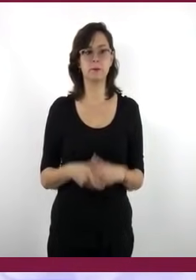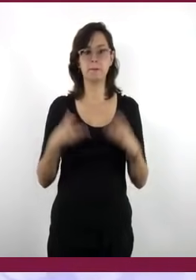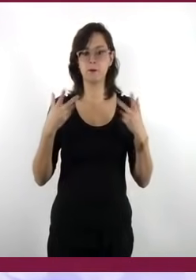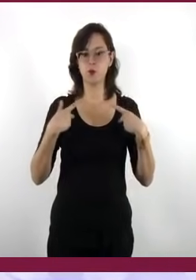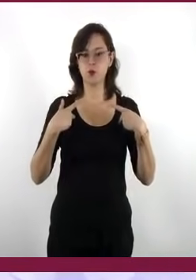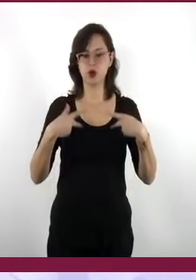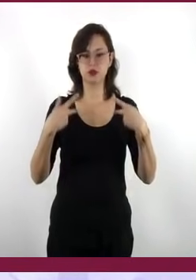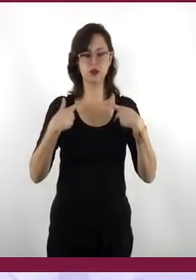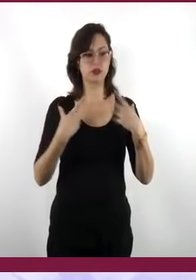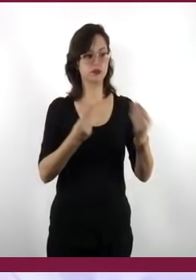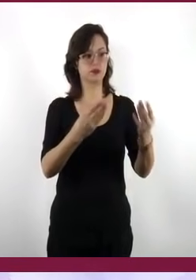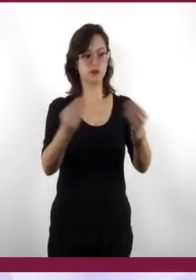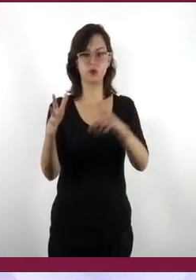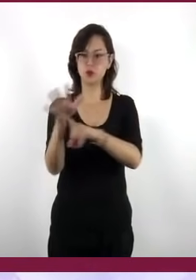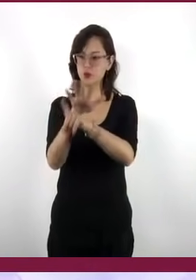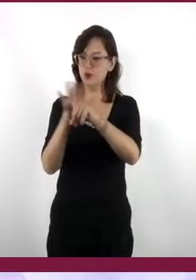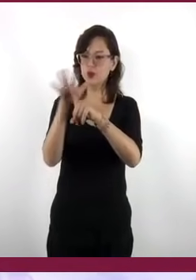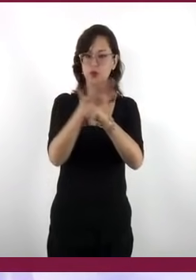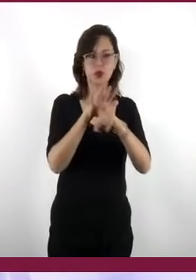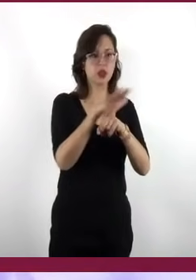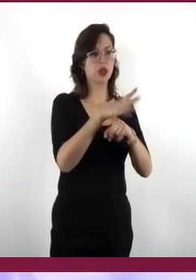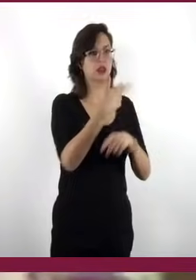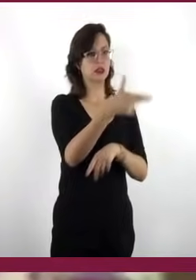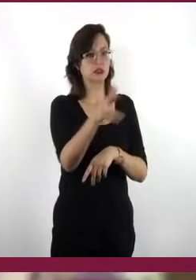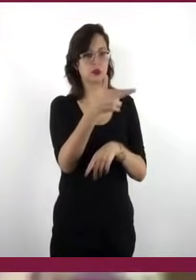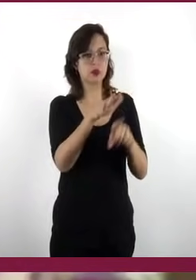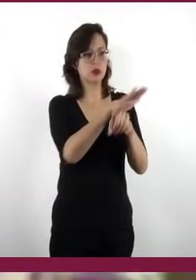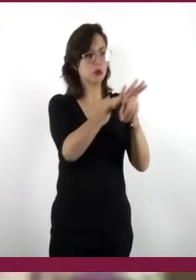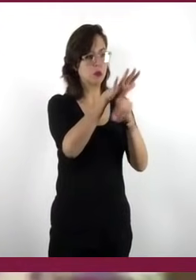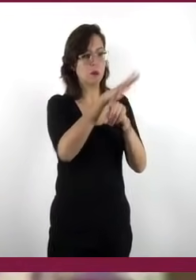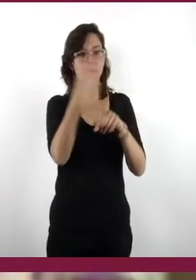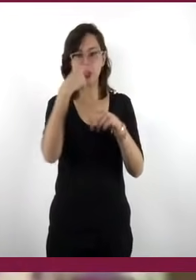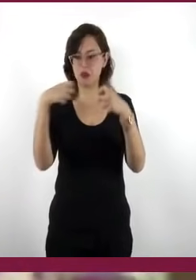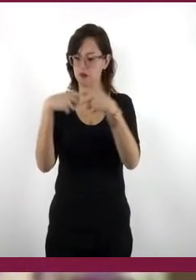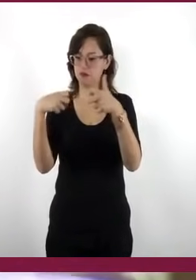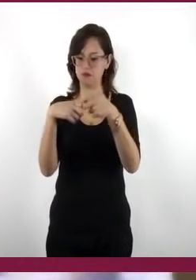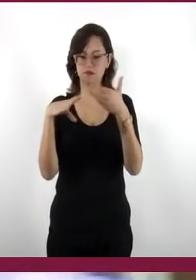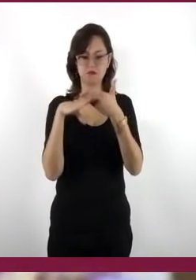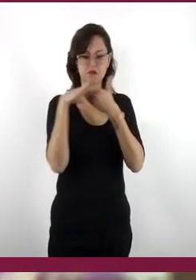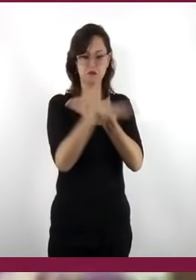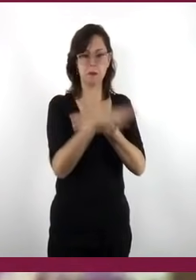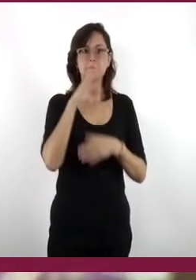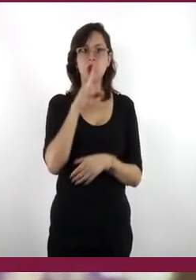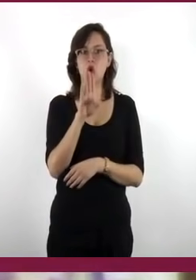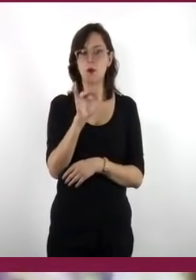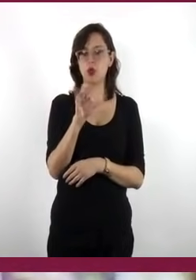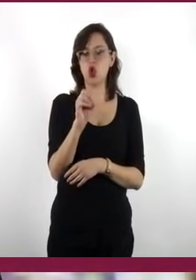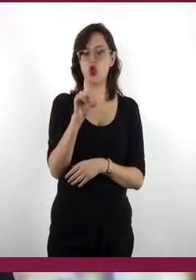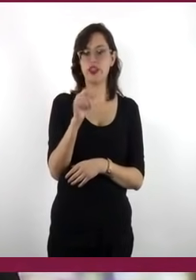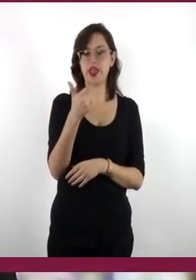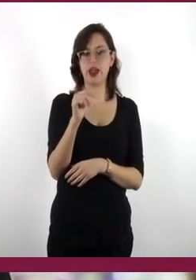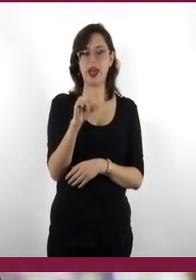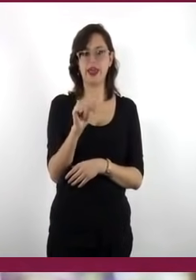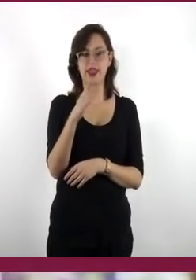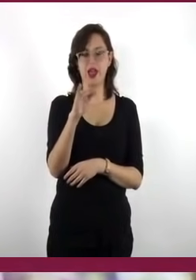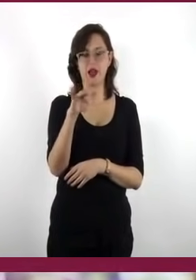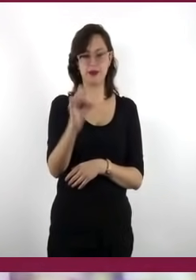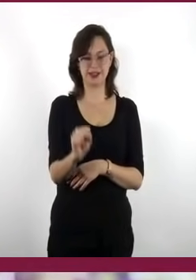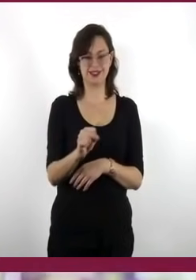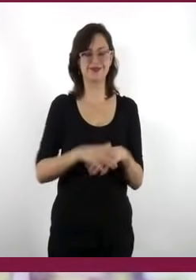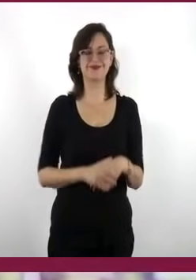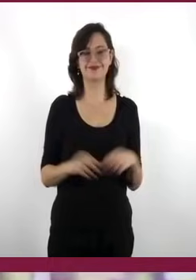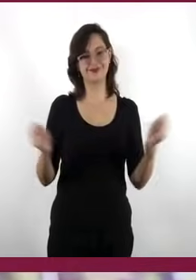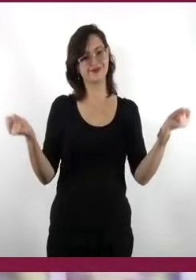muchos restaurantes y a mucha gente a dejar atrás el plástico y recurrir a productos biodegradables. Nos regresamos al estudio. Esto